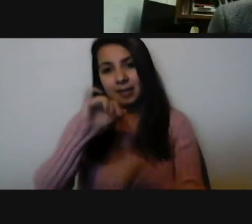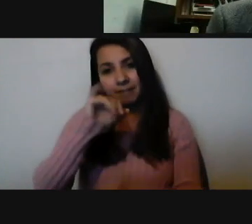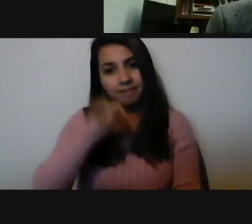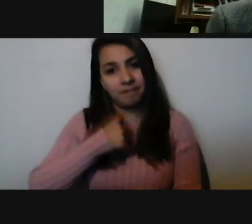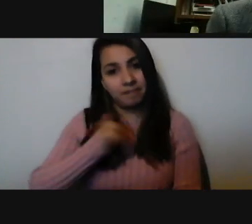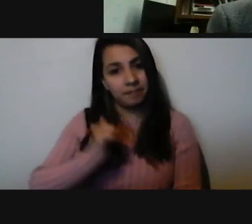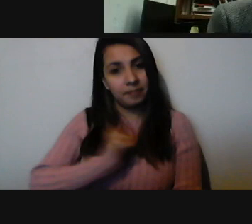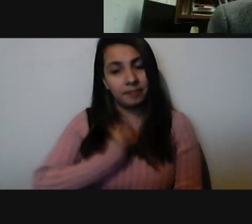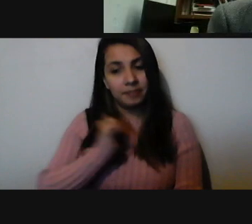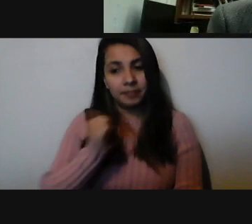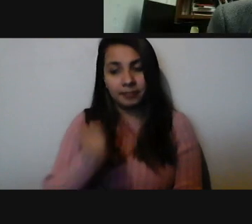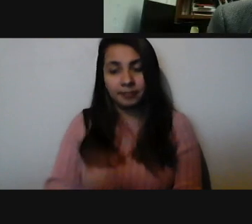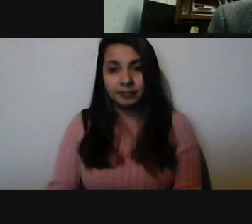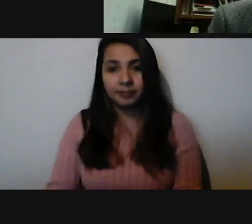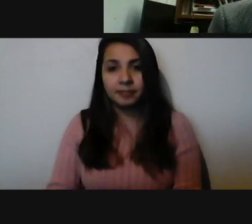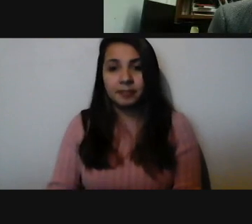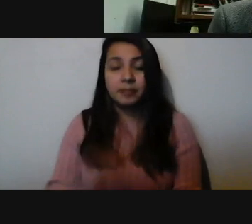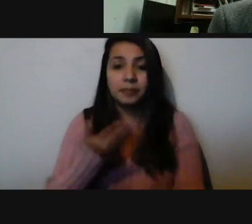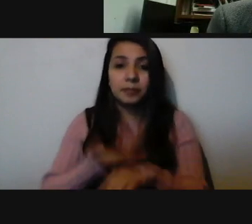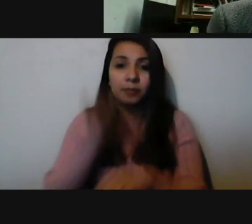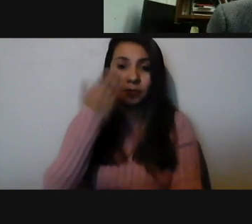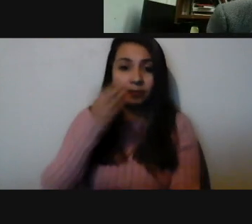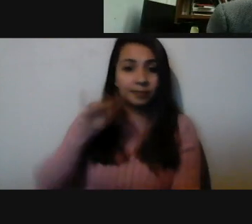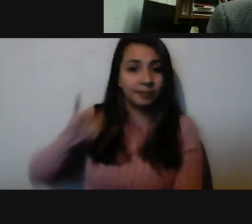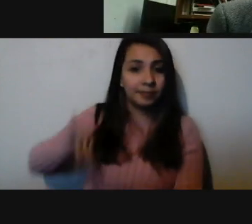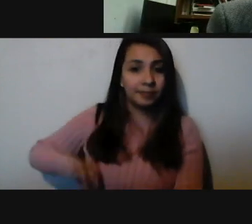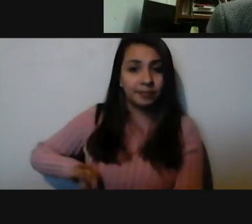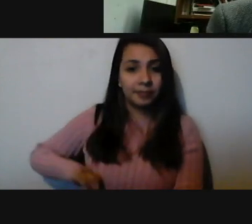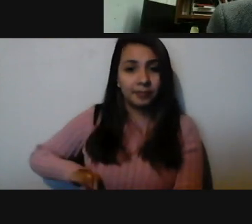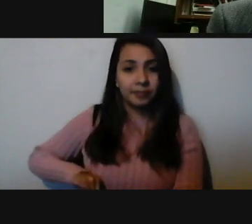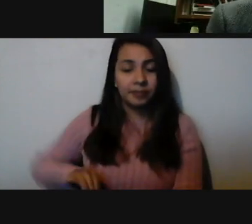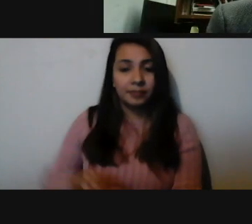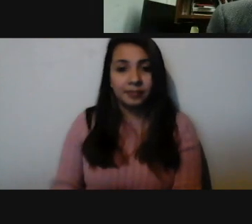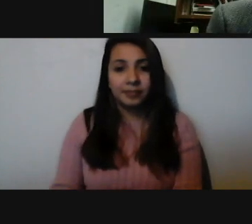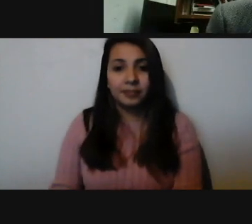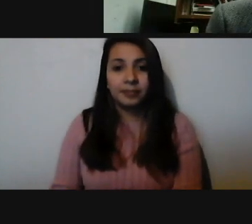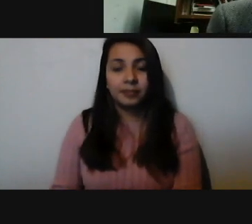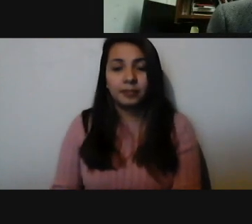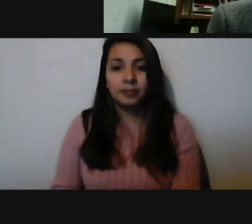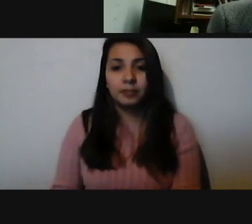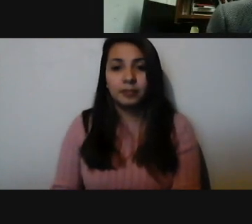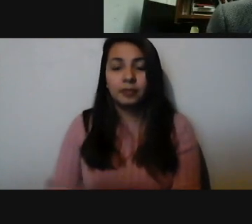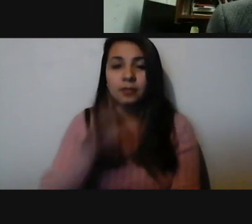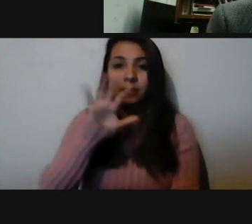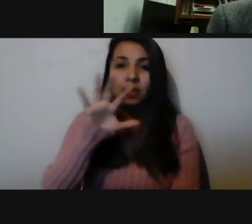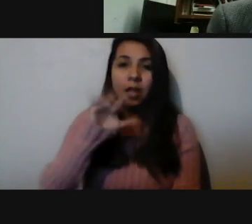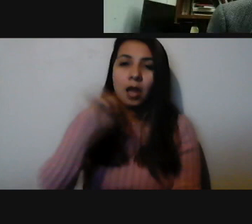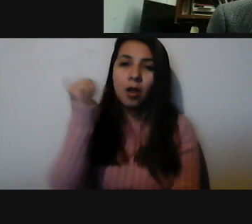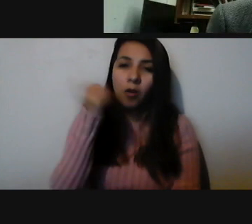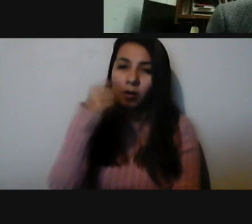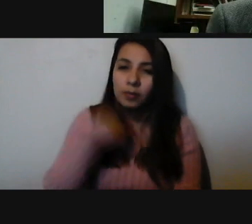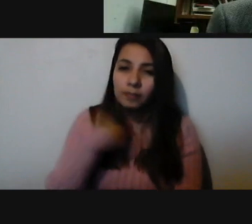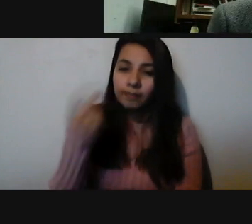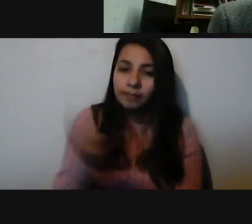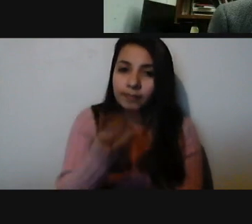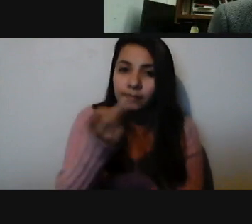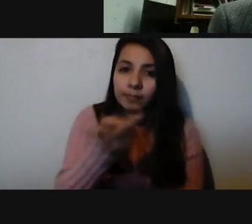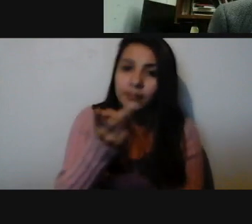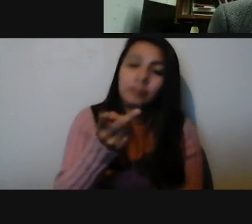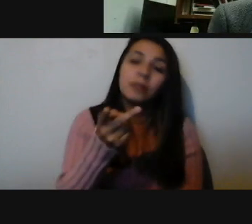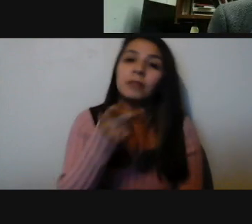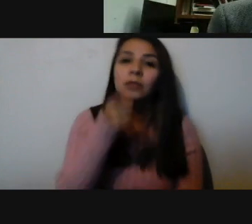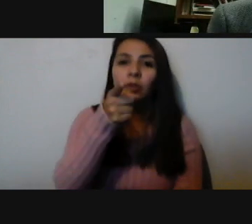es importante. Oh, sí, muchas gracias, yo creo que sí hay que tomarlo en cuenta, ¿no? Muy interesante.